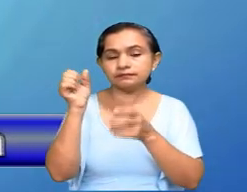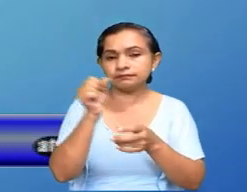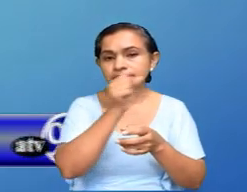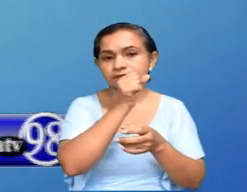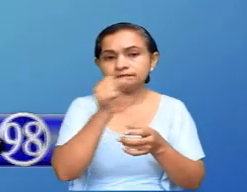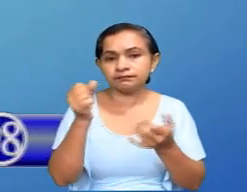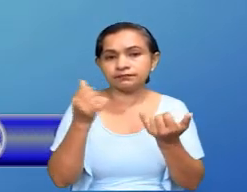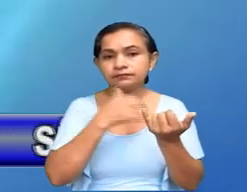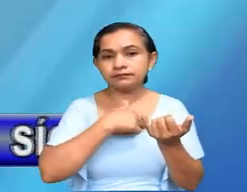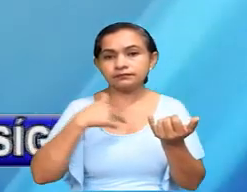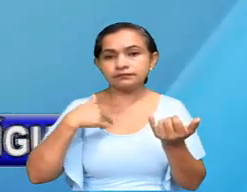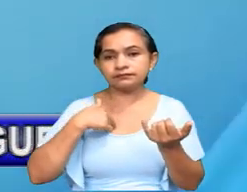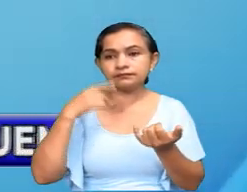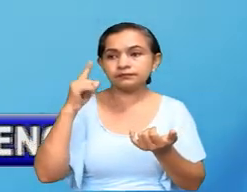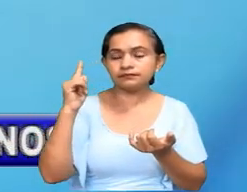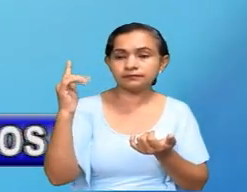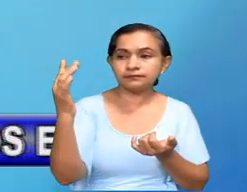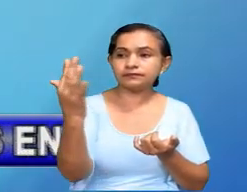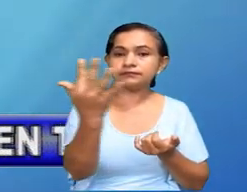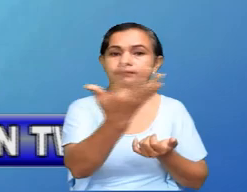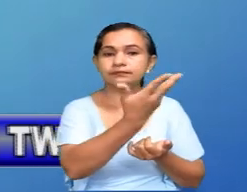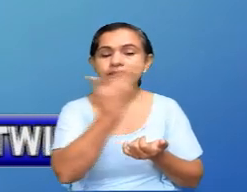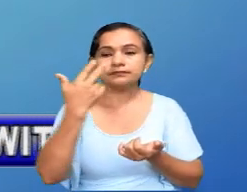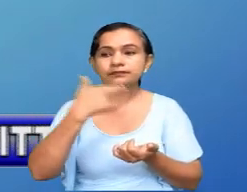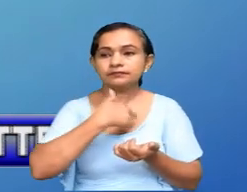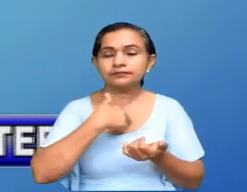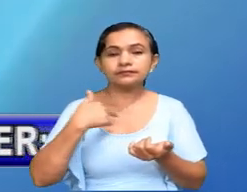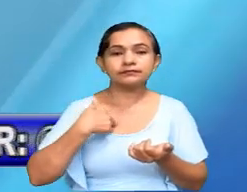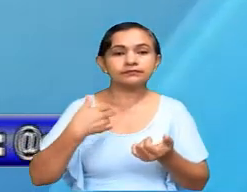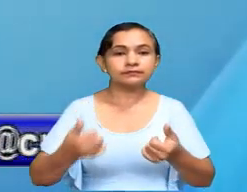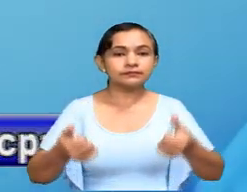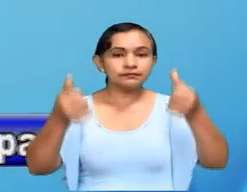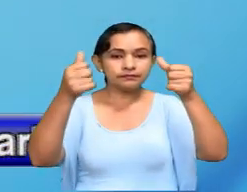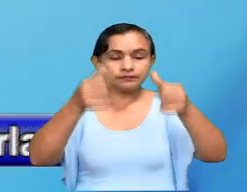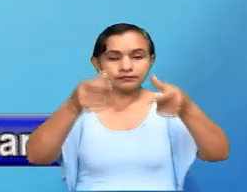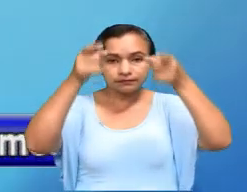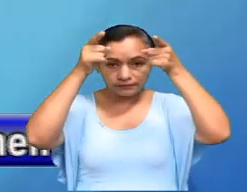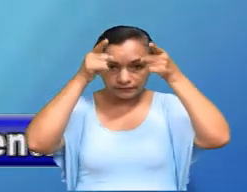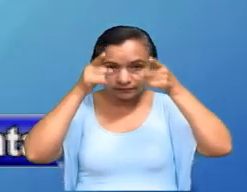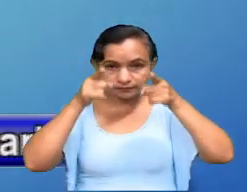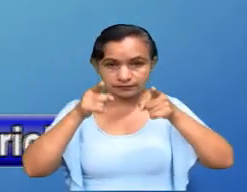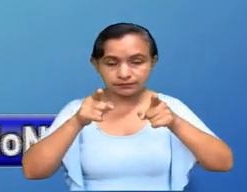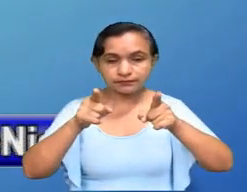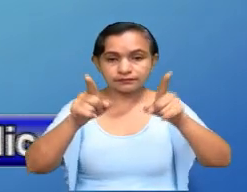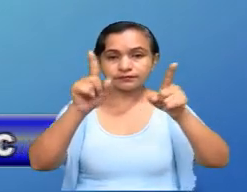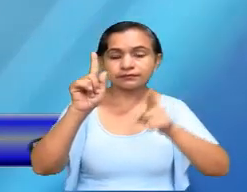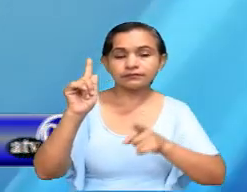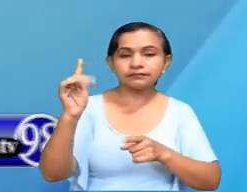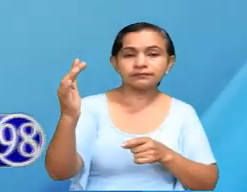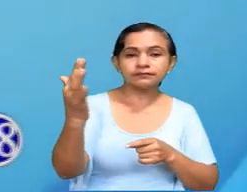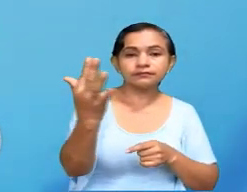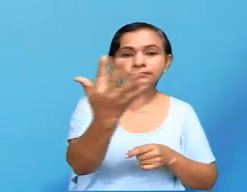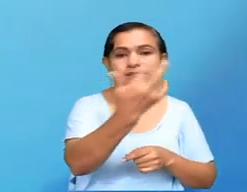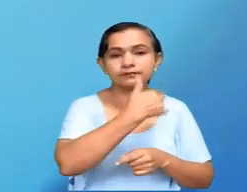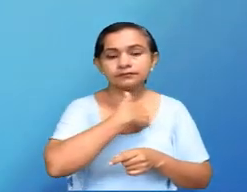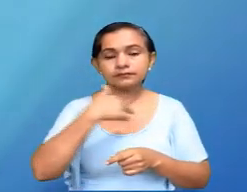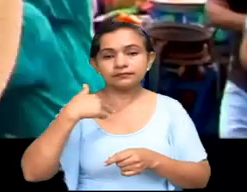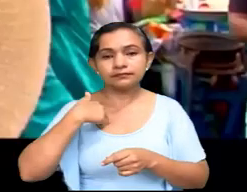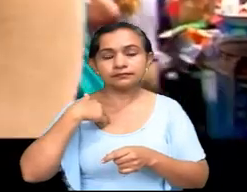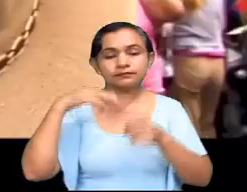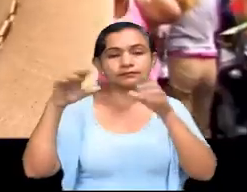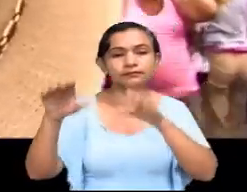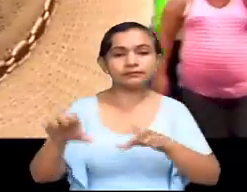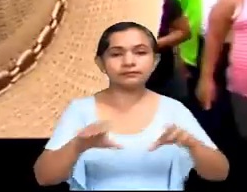culturales, todo lo que corresponde, corridas de toros, todo lo que corresponde al